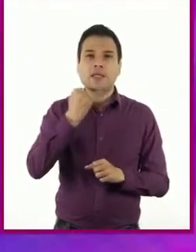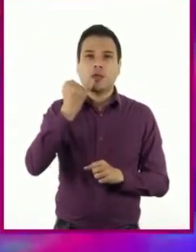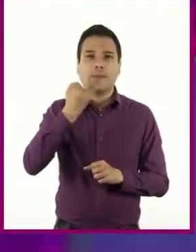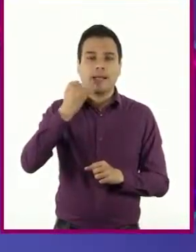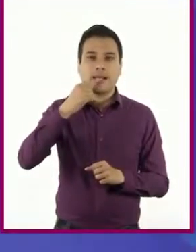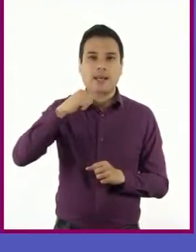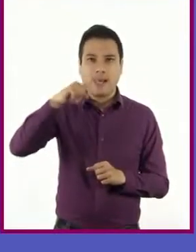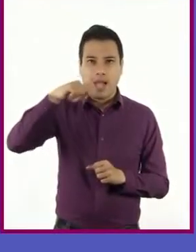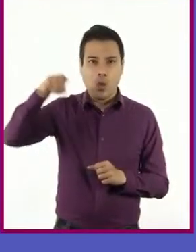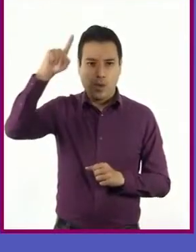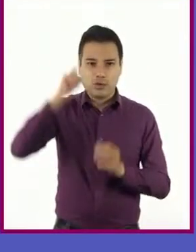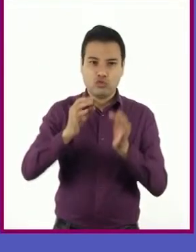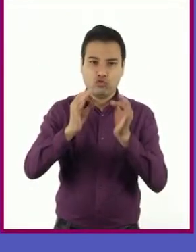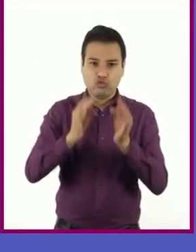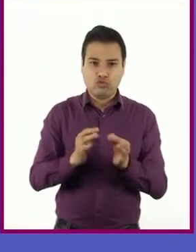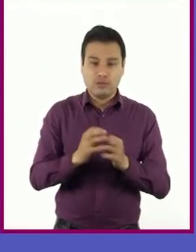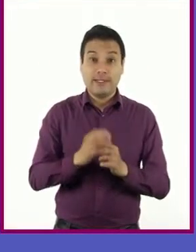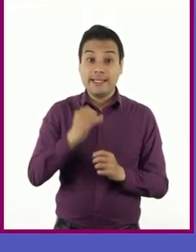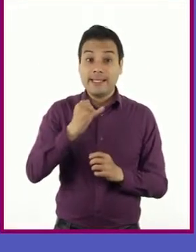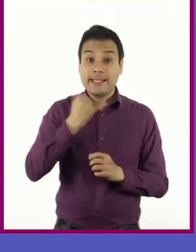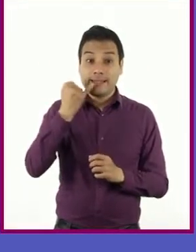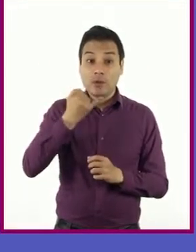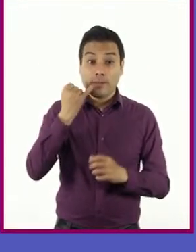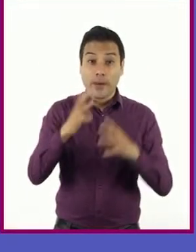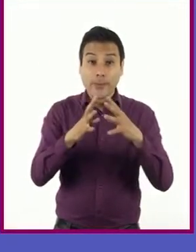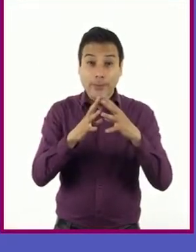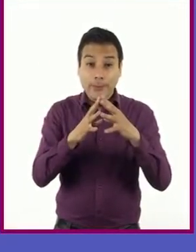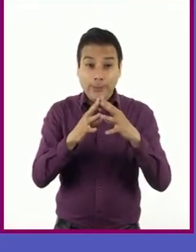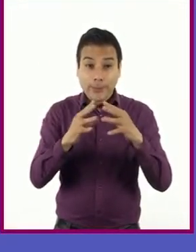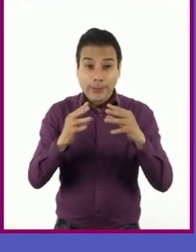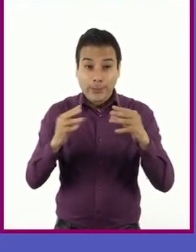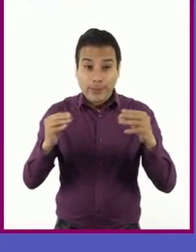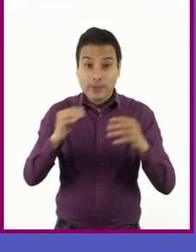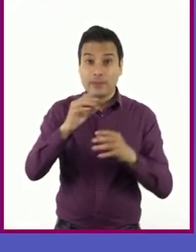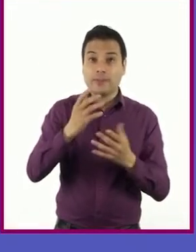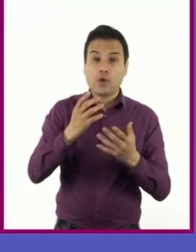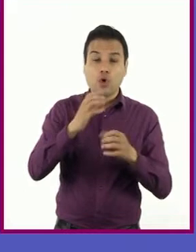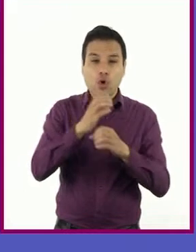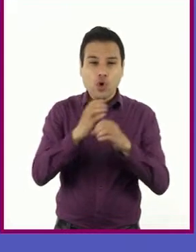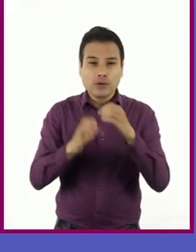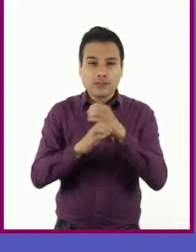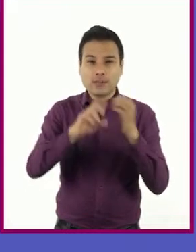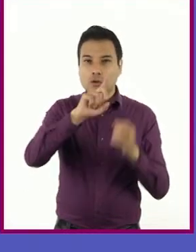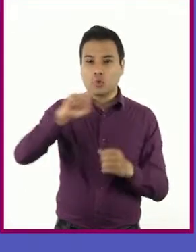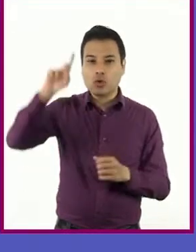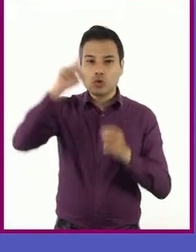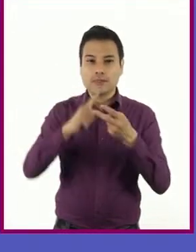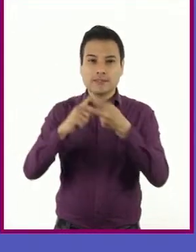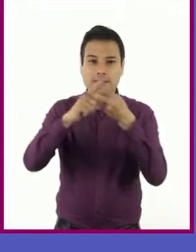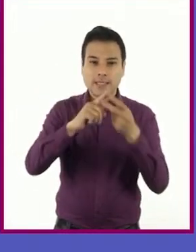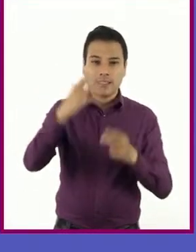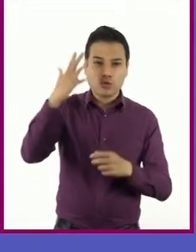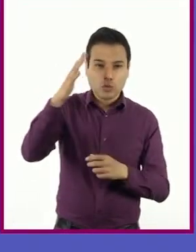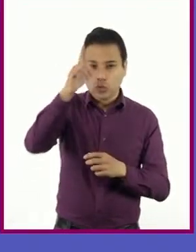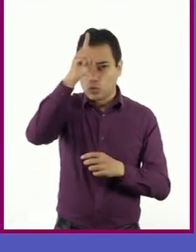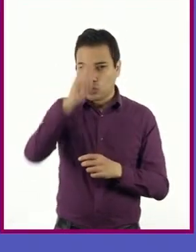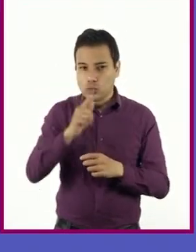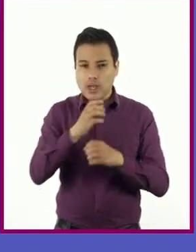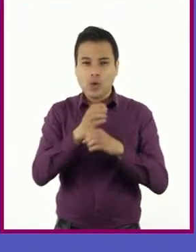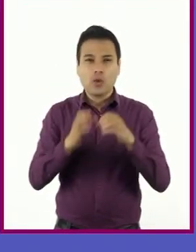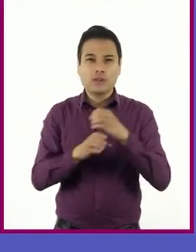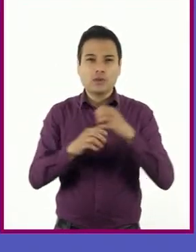Cuando muere una lengua, las cosas divinas, estrellas, sol y luna, Las cosas humanas, pensar y